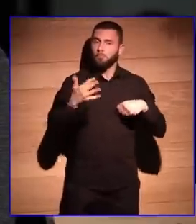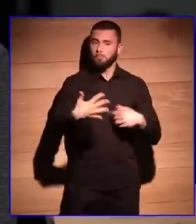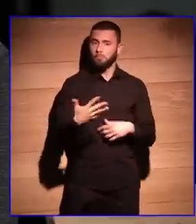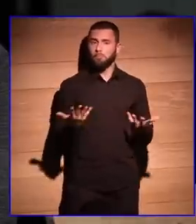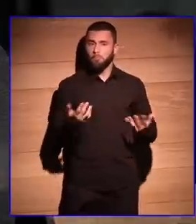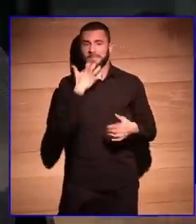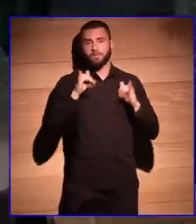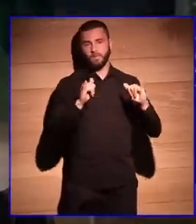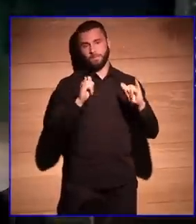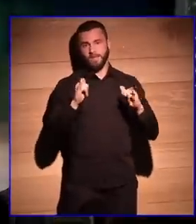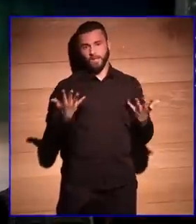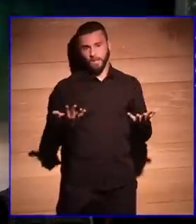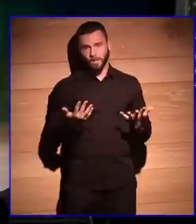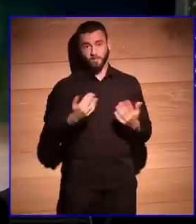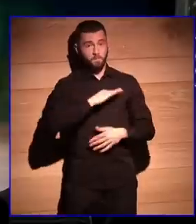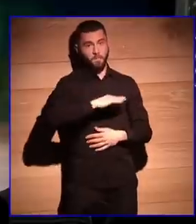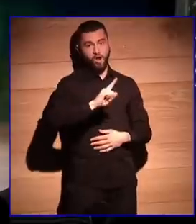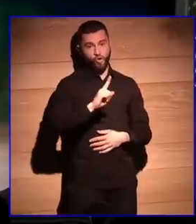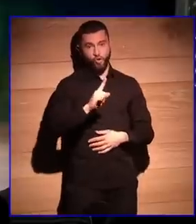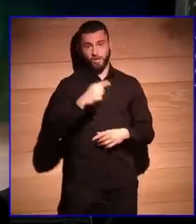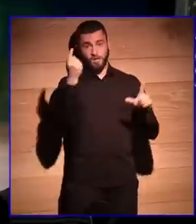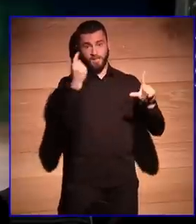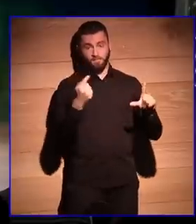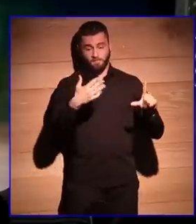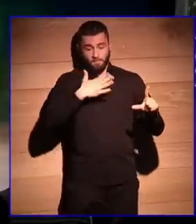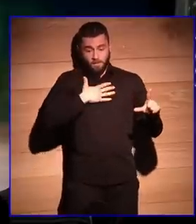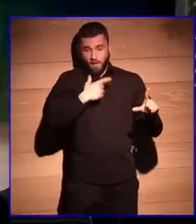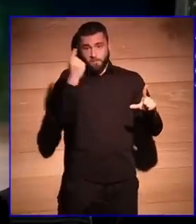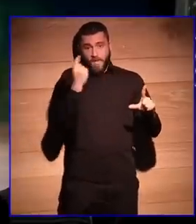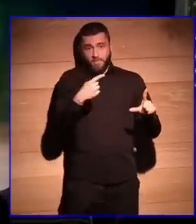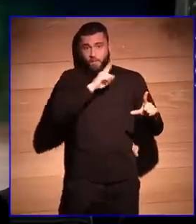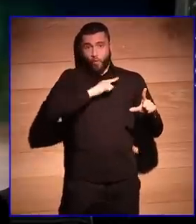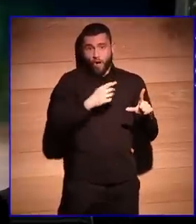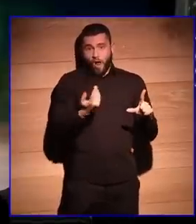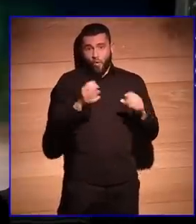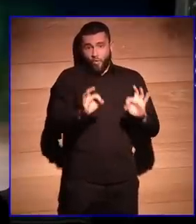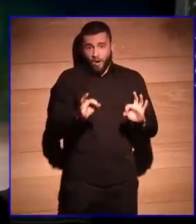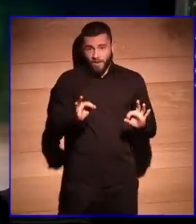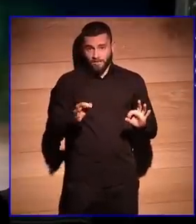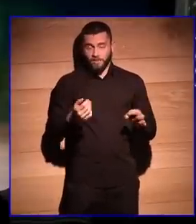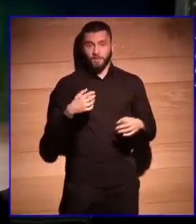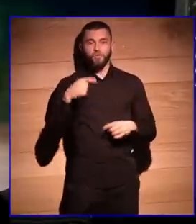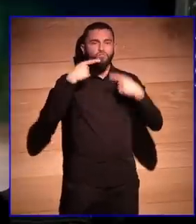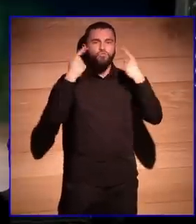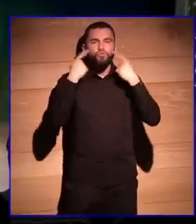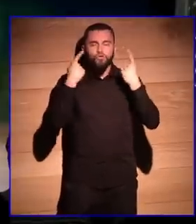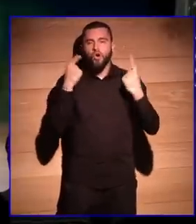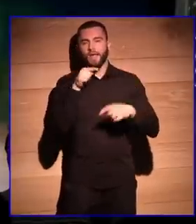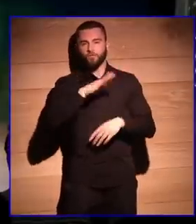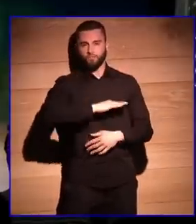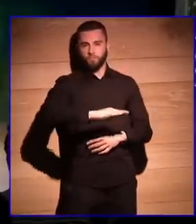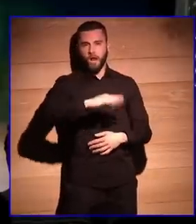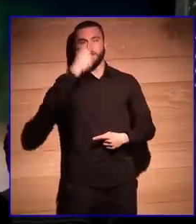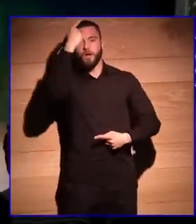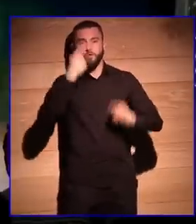que resulten divertidas. Es que no es malo, es que me han dibujado así. O sea, es así. Claro. Yo, sin embargo, creo que el Joker sí que es uno de los escasos malos junto